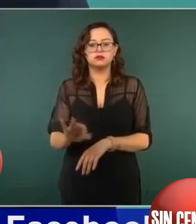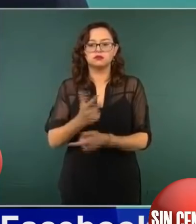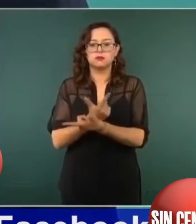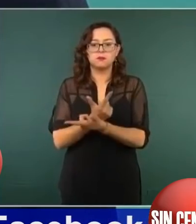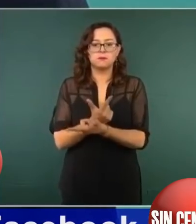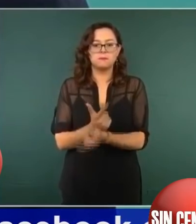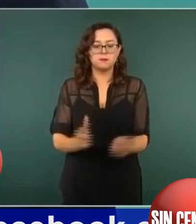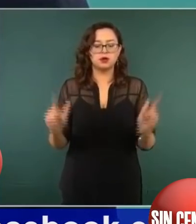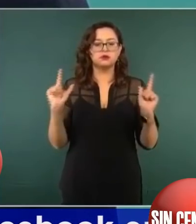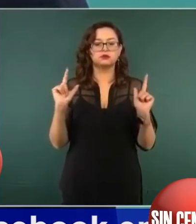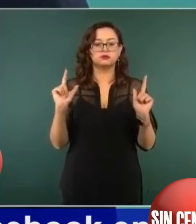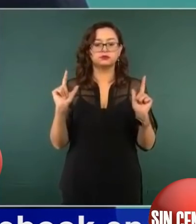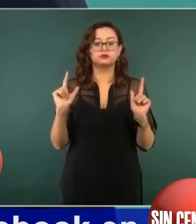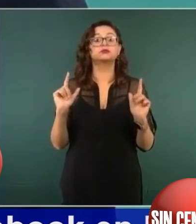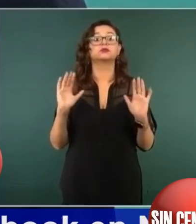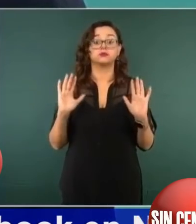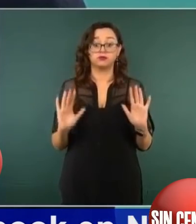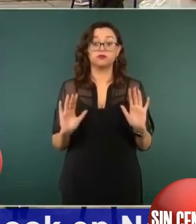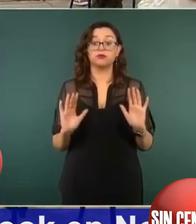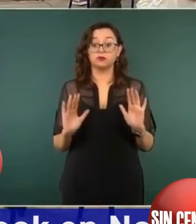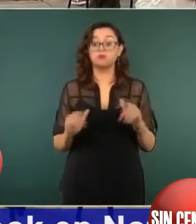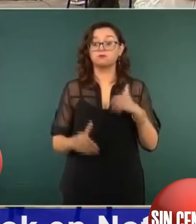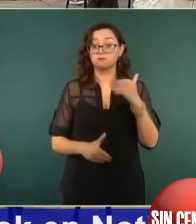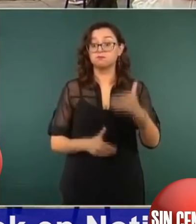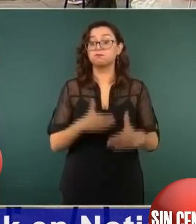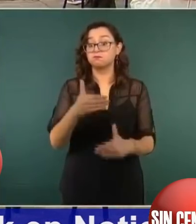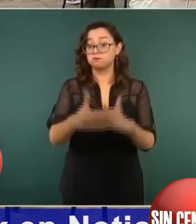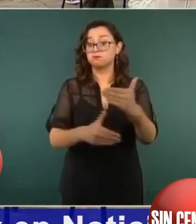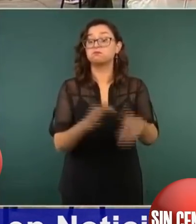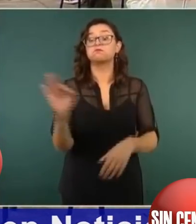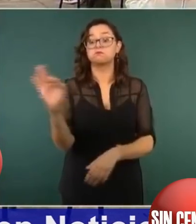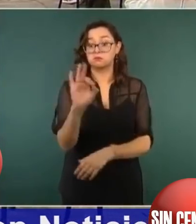Y eso sí nos puede traer dificultades.